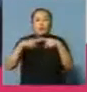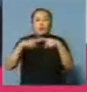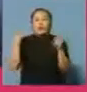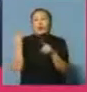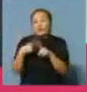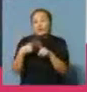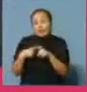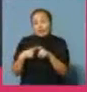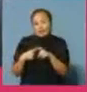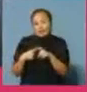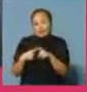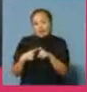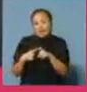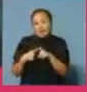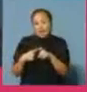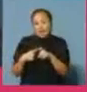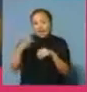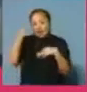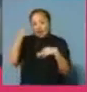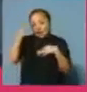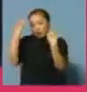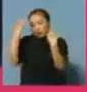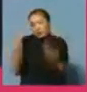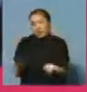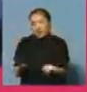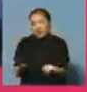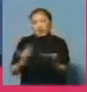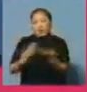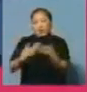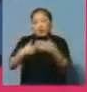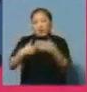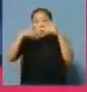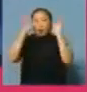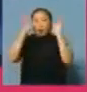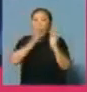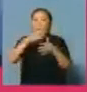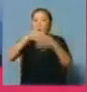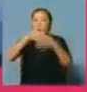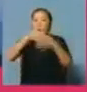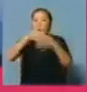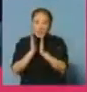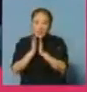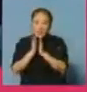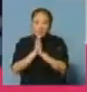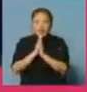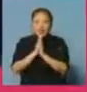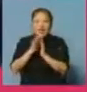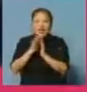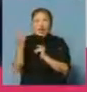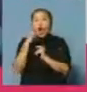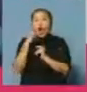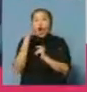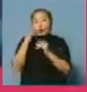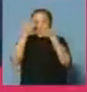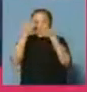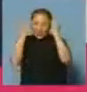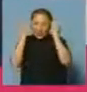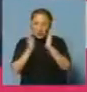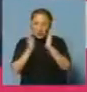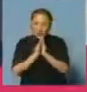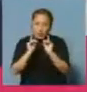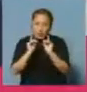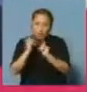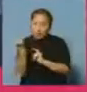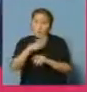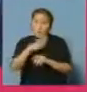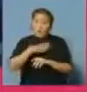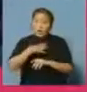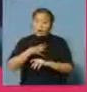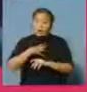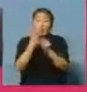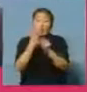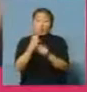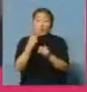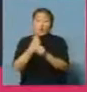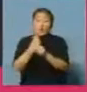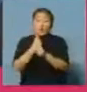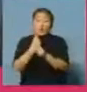las fiestas patronales en honor a María Auxiliadora y San Isidro Labrador. Los alumnos